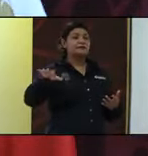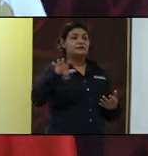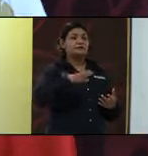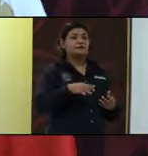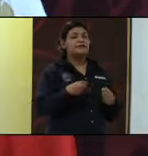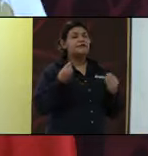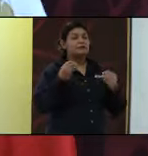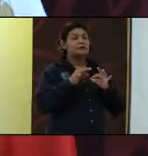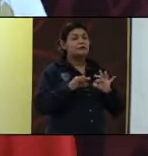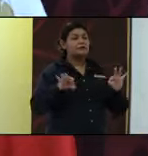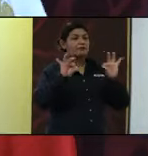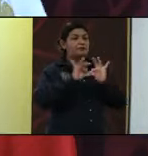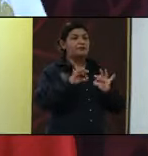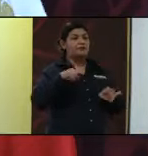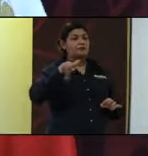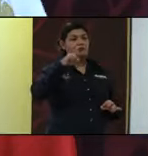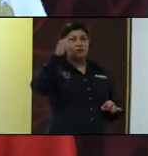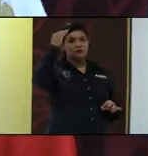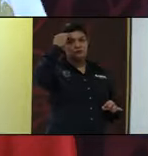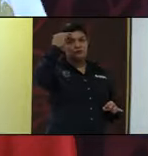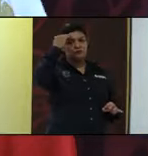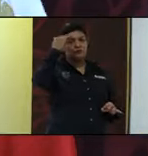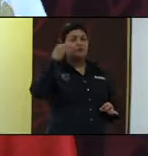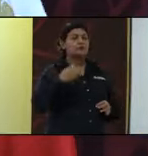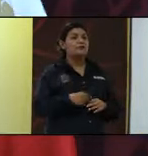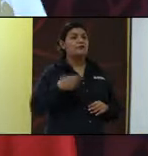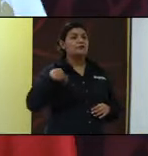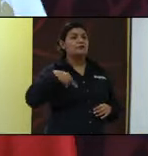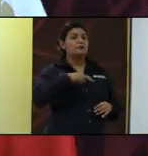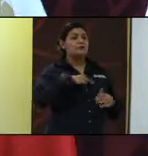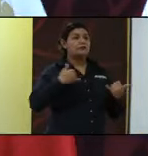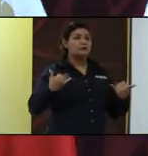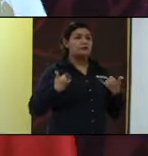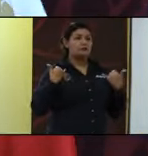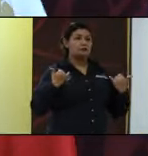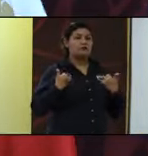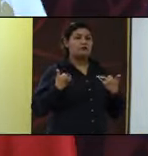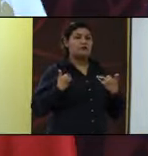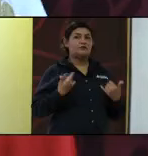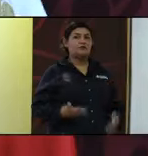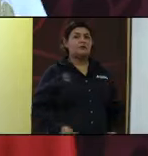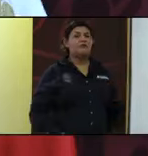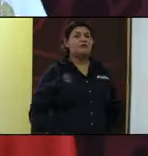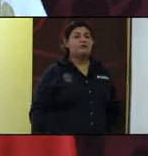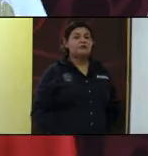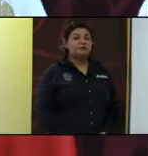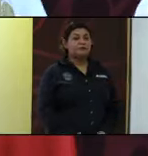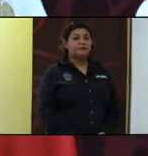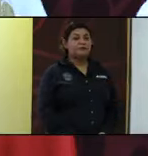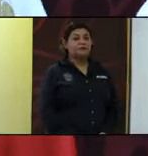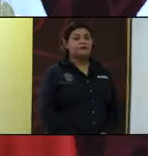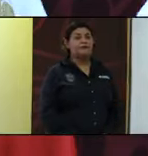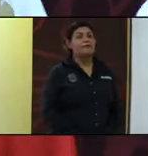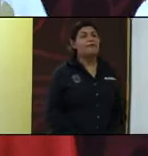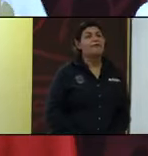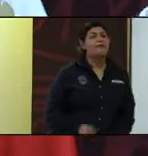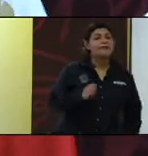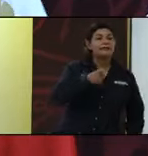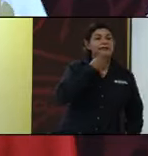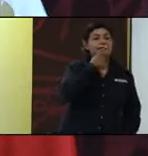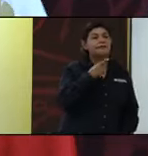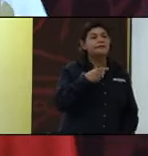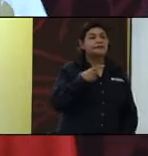es importante que conozcan los éxitos de nuestros jóvenes. Bueno, les comentaba también